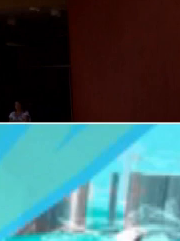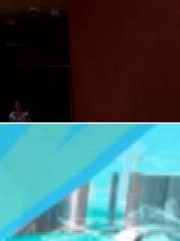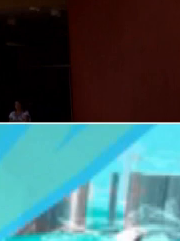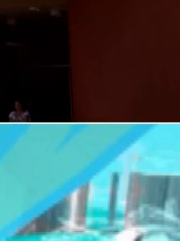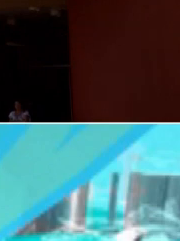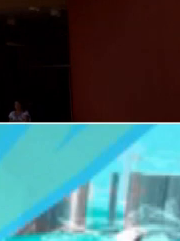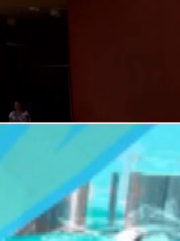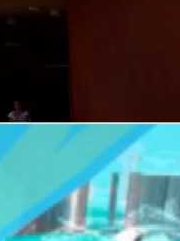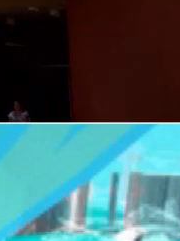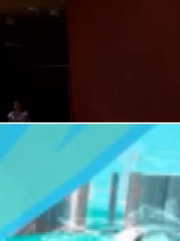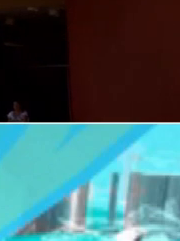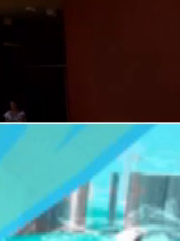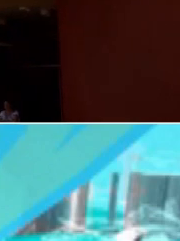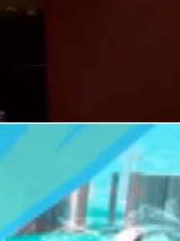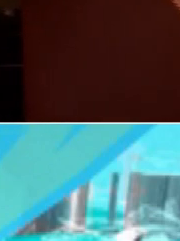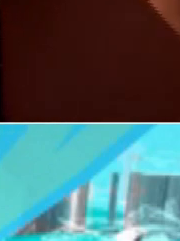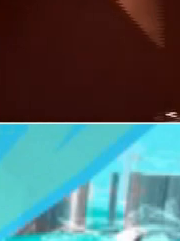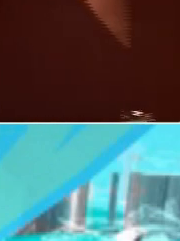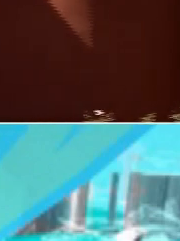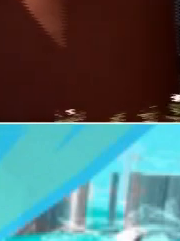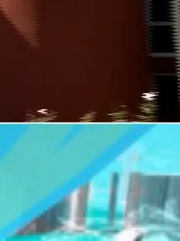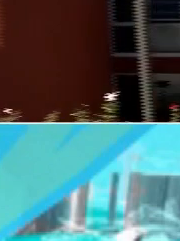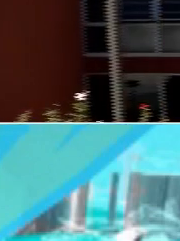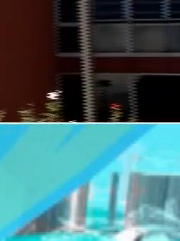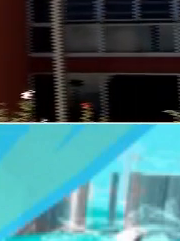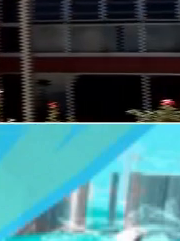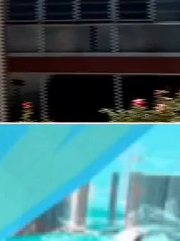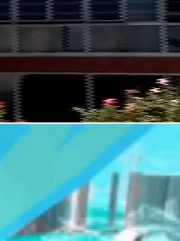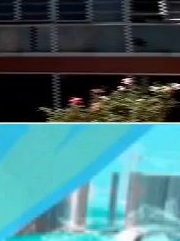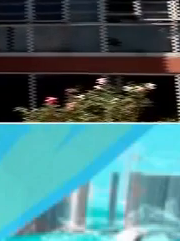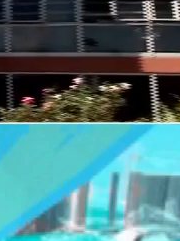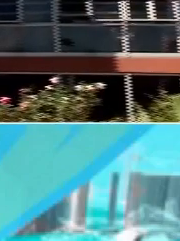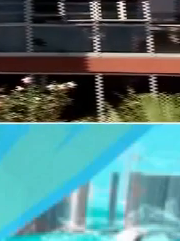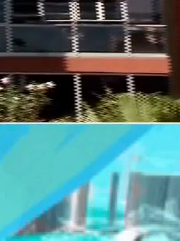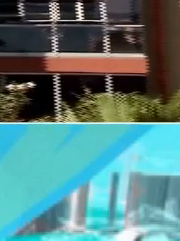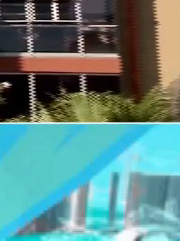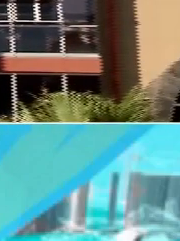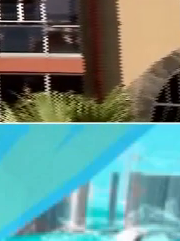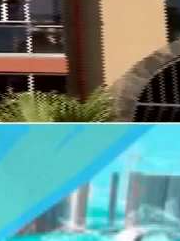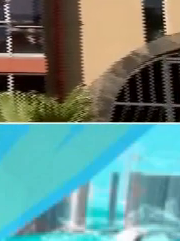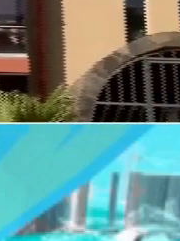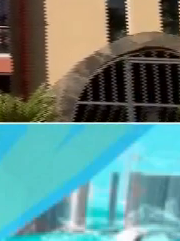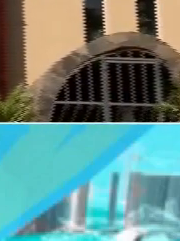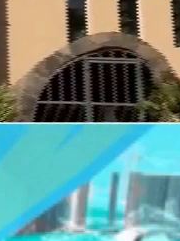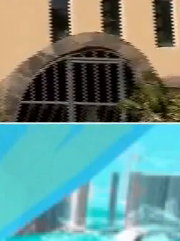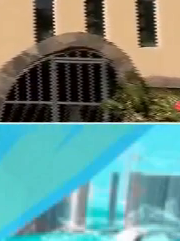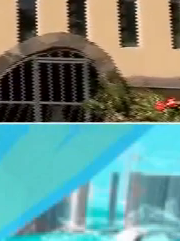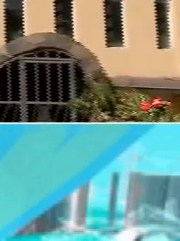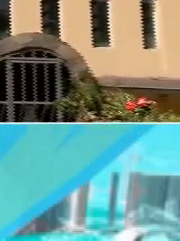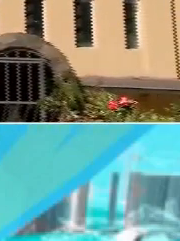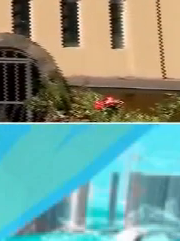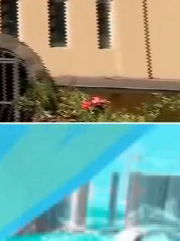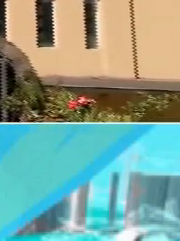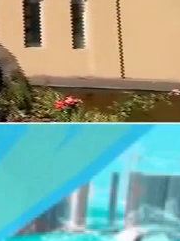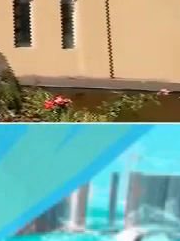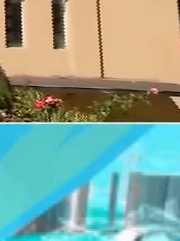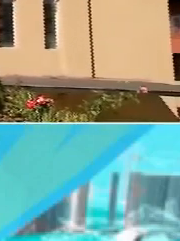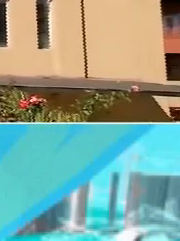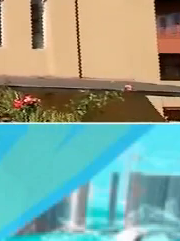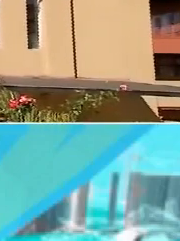estamos haciendo una desinfección absoluta del servicio de laboratorio, de todo el laboratorio clínico, tanto en el área de consulta externa como en el